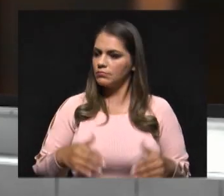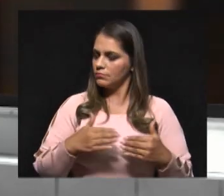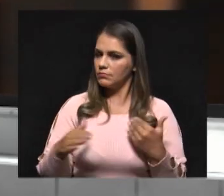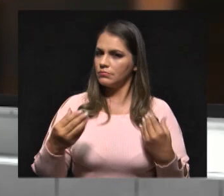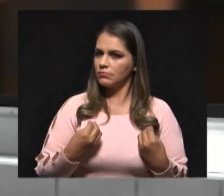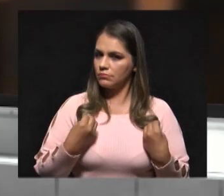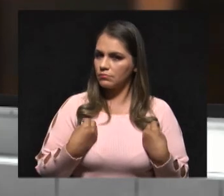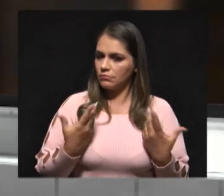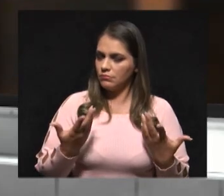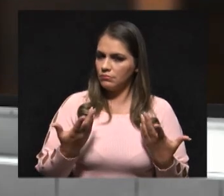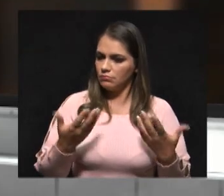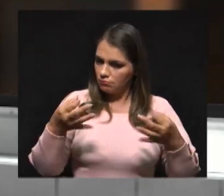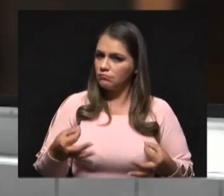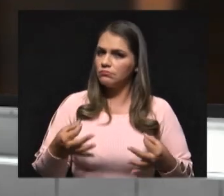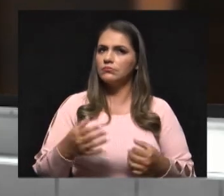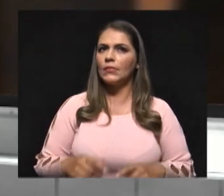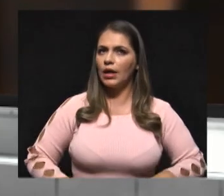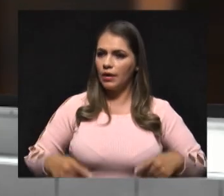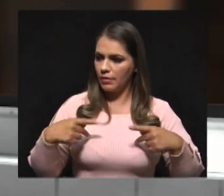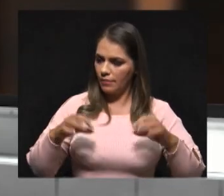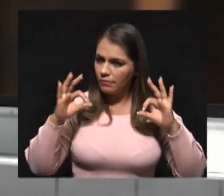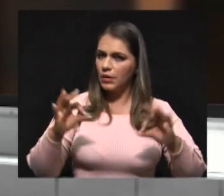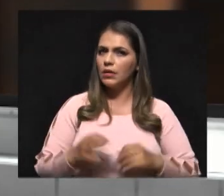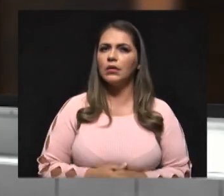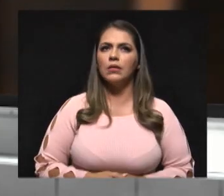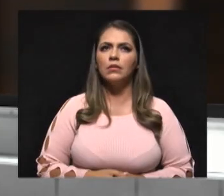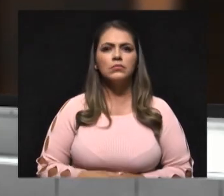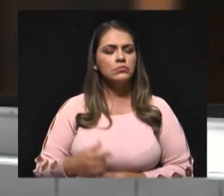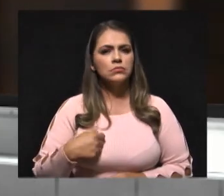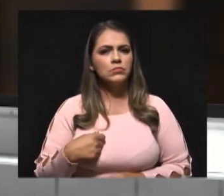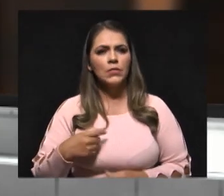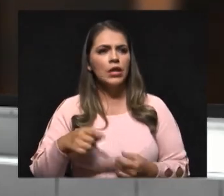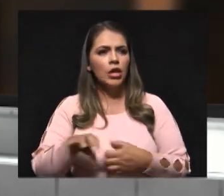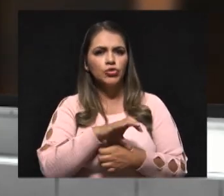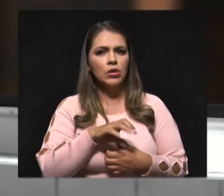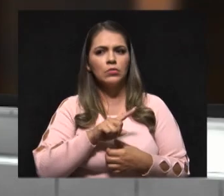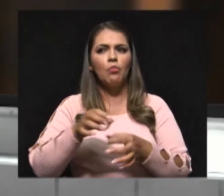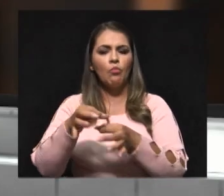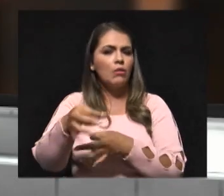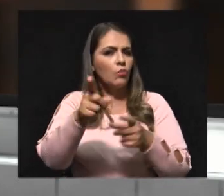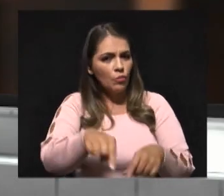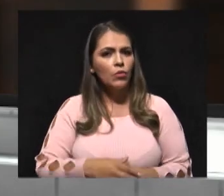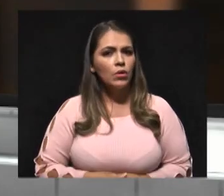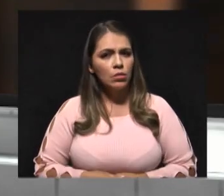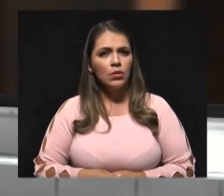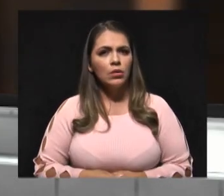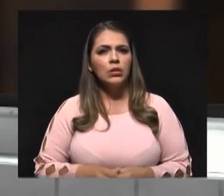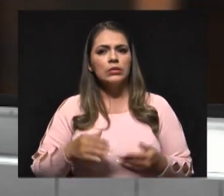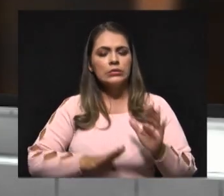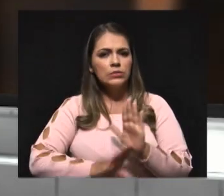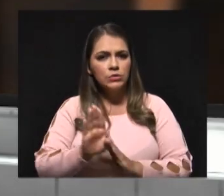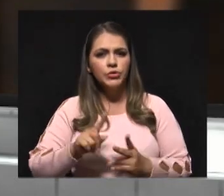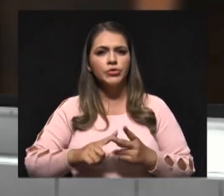muy dignamente más que dignamente no necesariamente en la ciudad con desarrollo con capacidad con